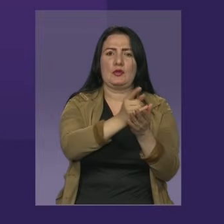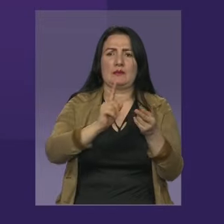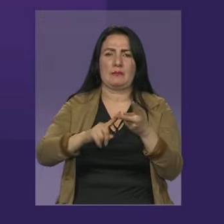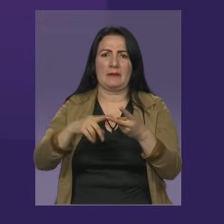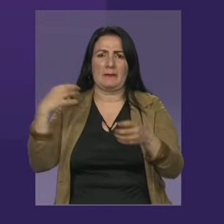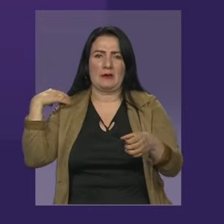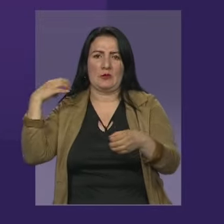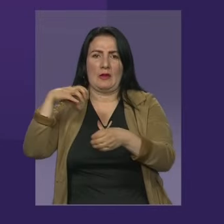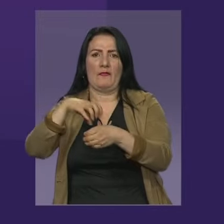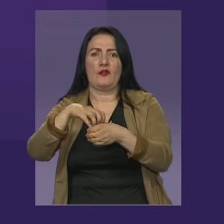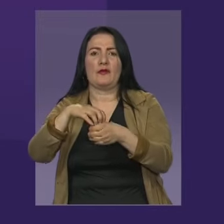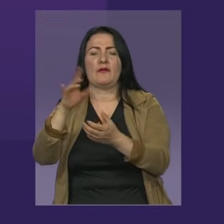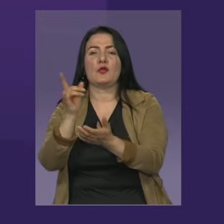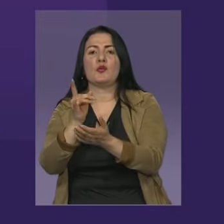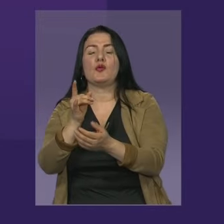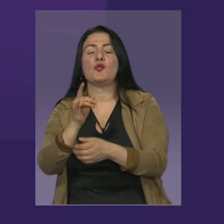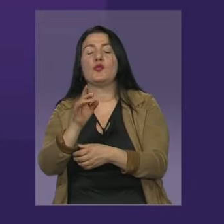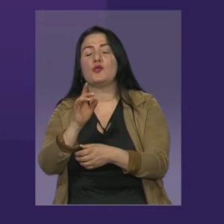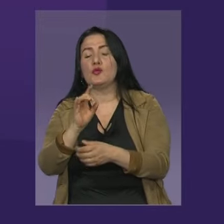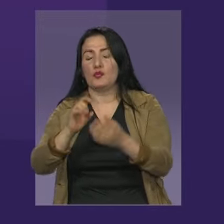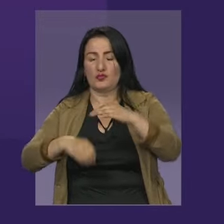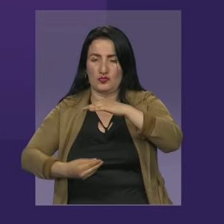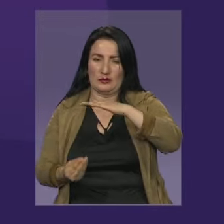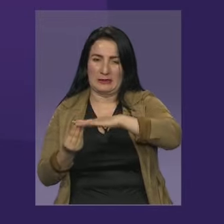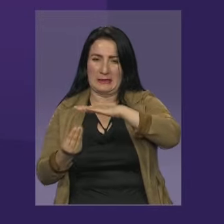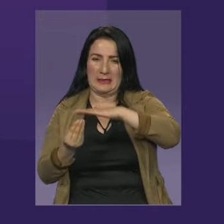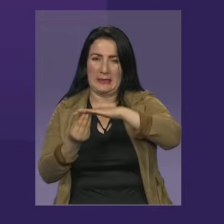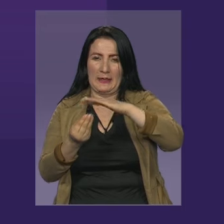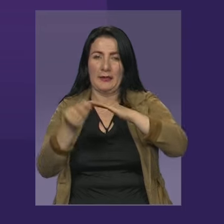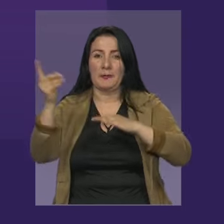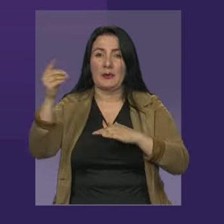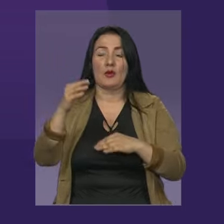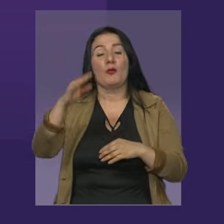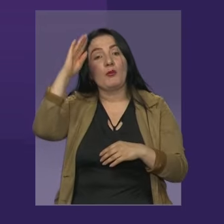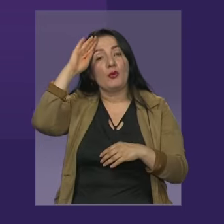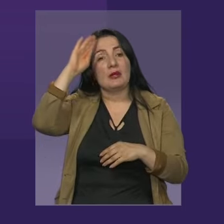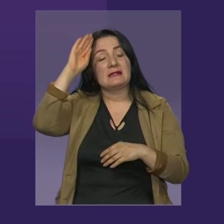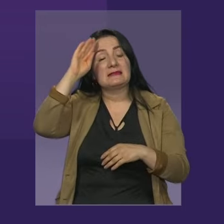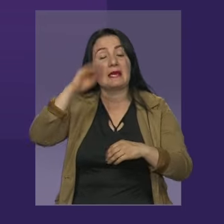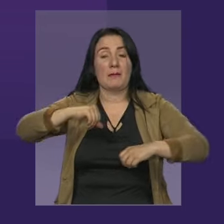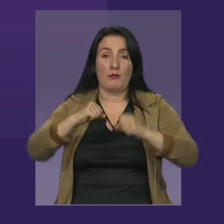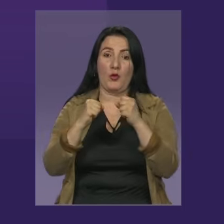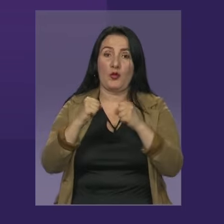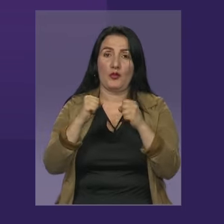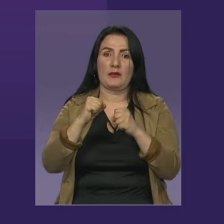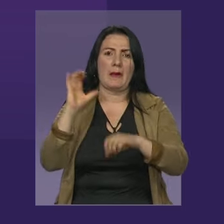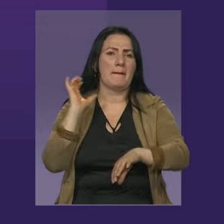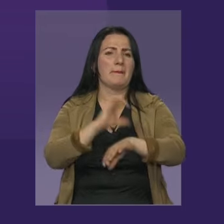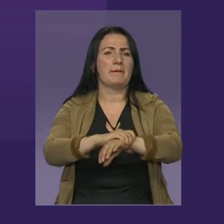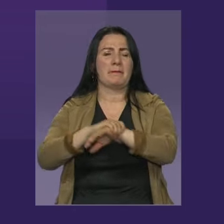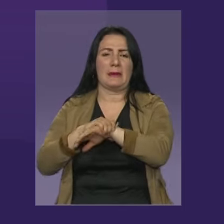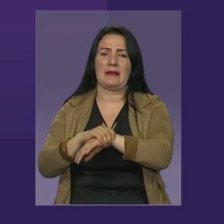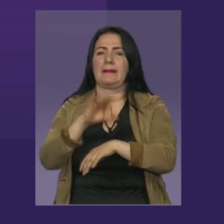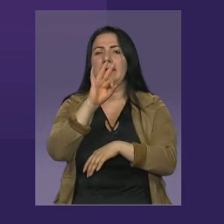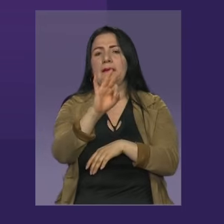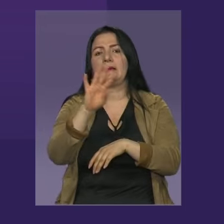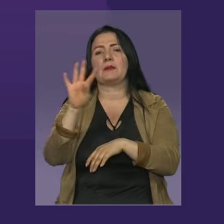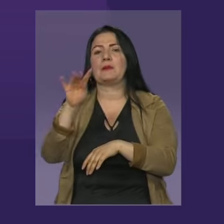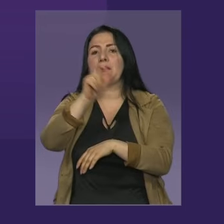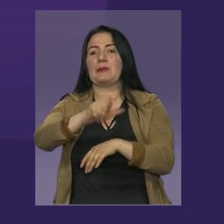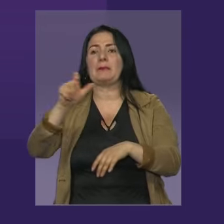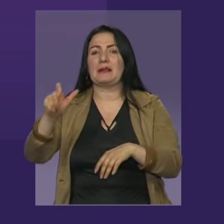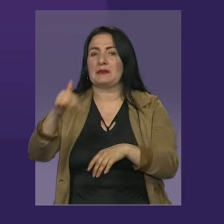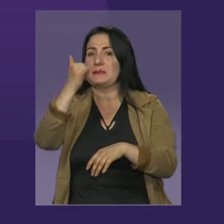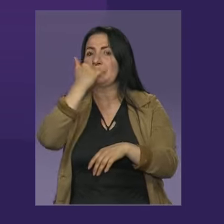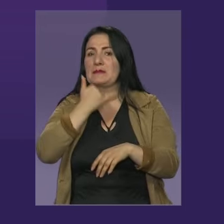Ciudad Bolívar y Usaquén, y junto a la Policía Metropolitana de Bogotá han logrado capturar a 34 personas por el delito